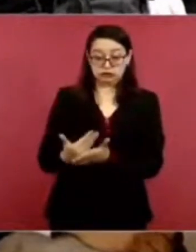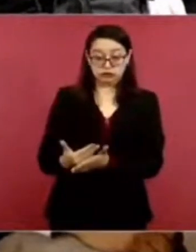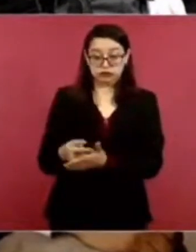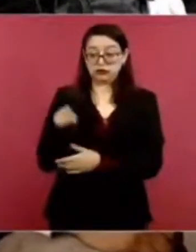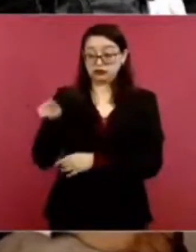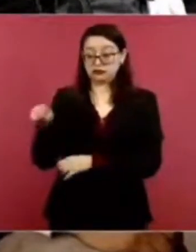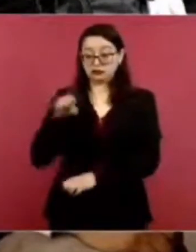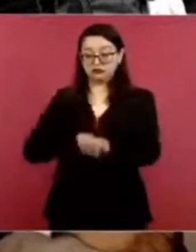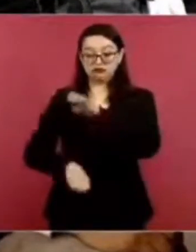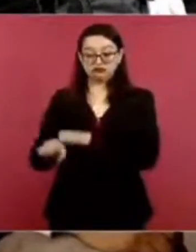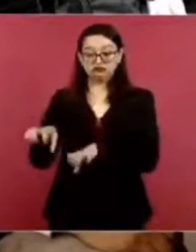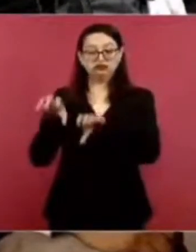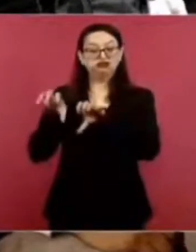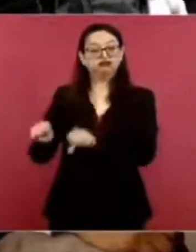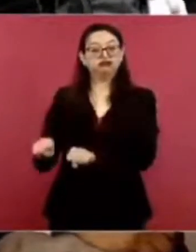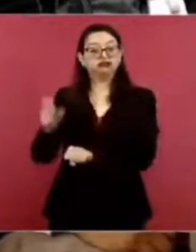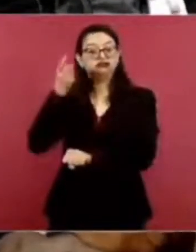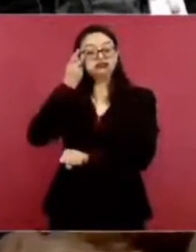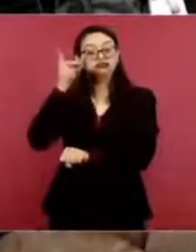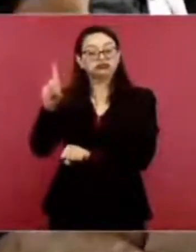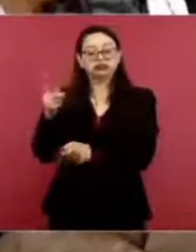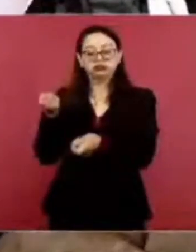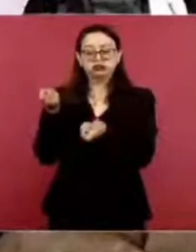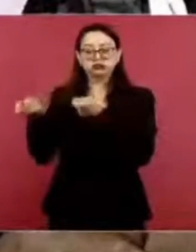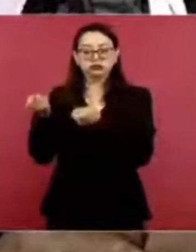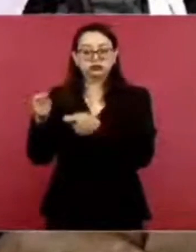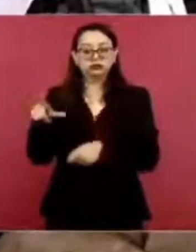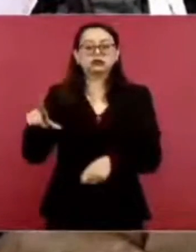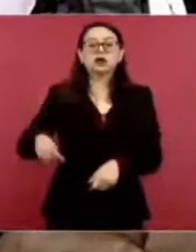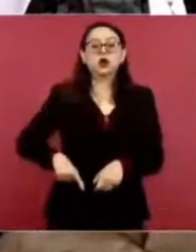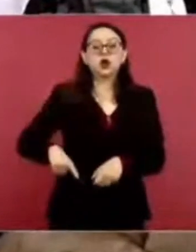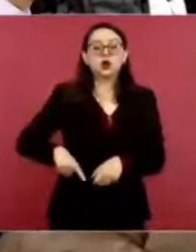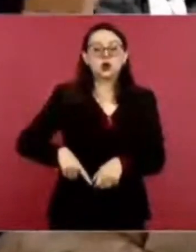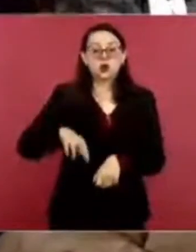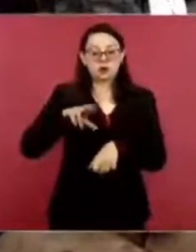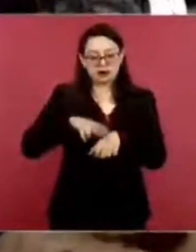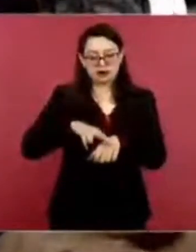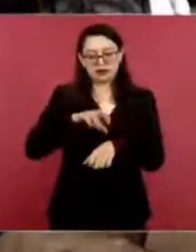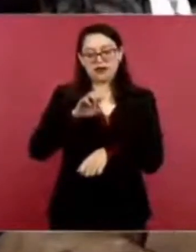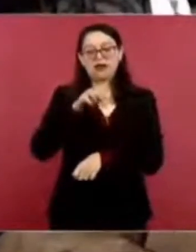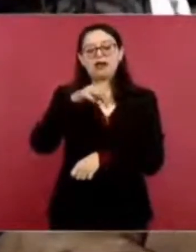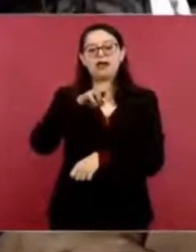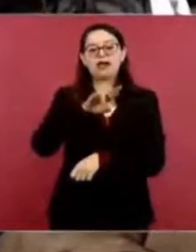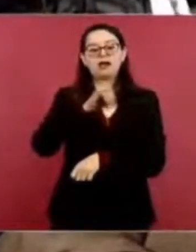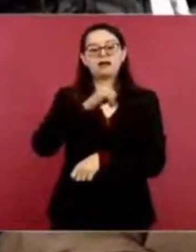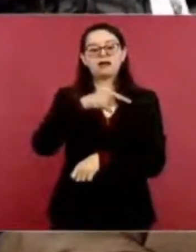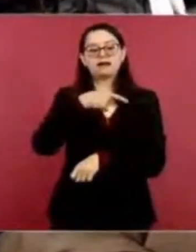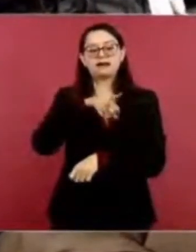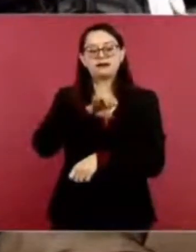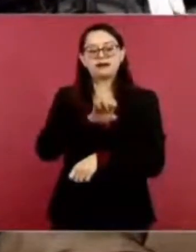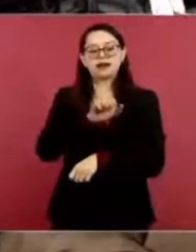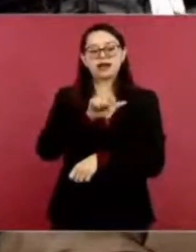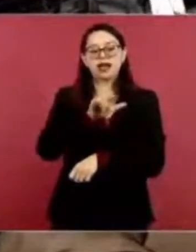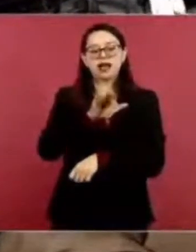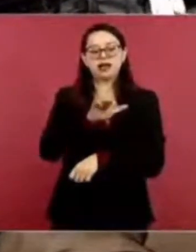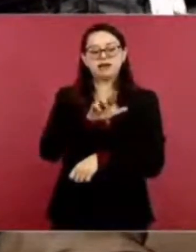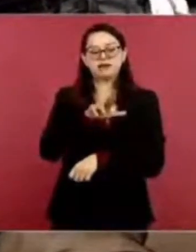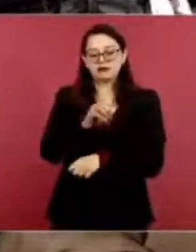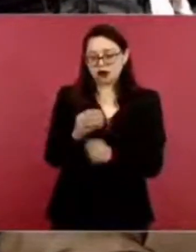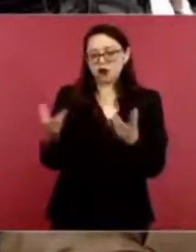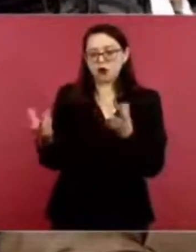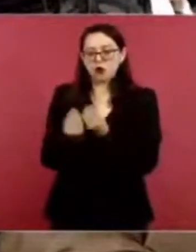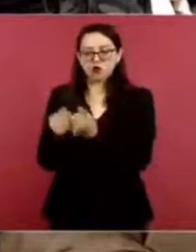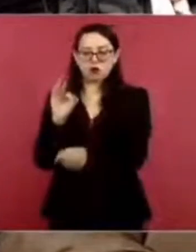Sello Rojo con el apoyo del gobernador Enrique Alfaro y las autoridades de justicia